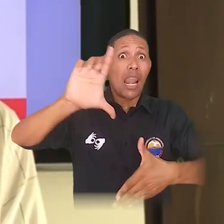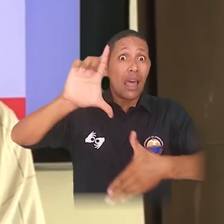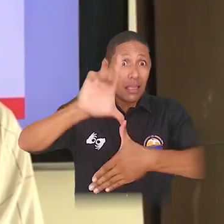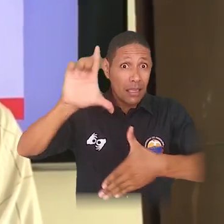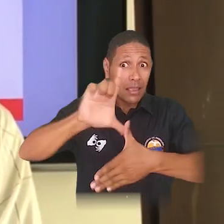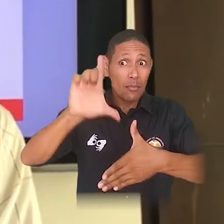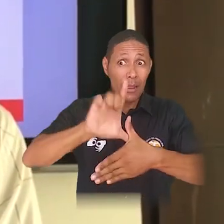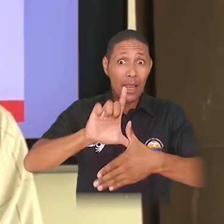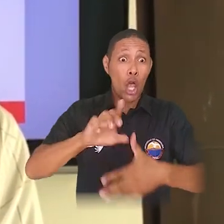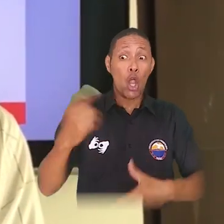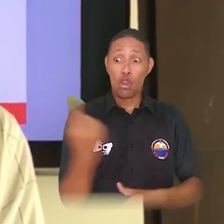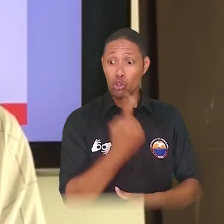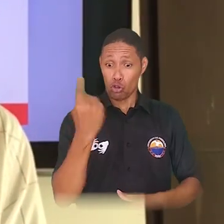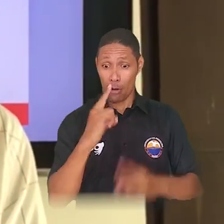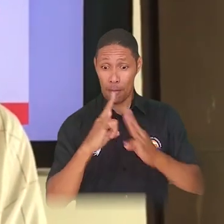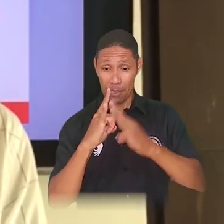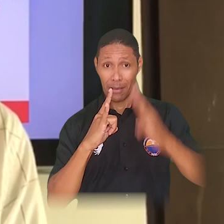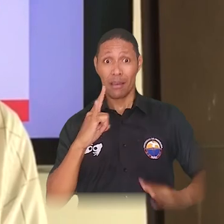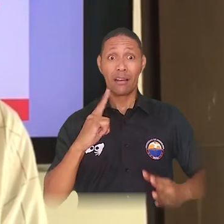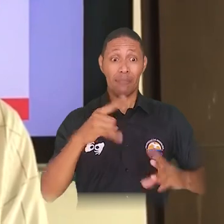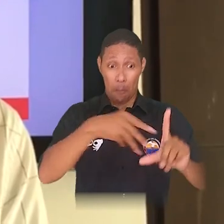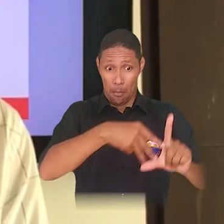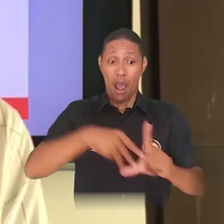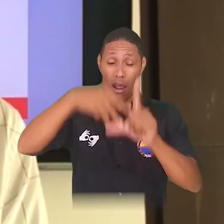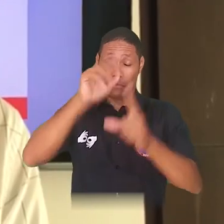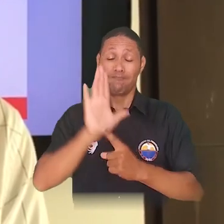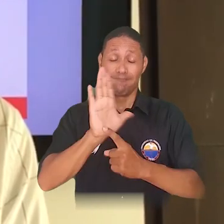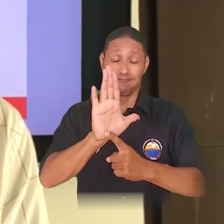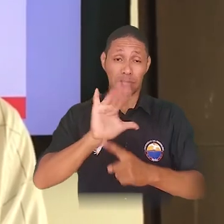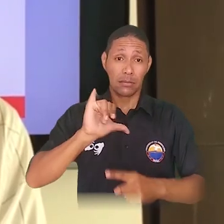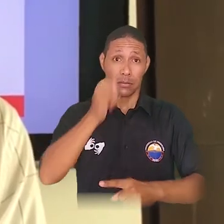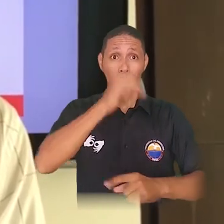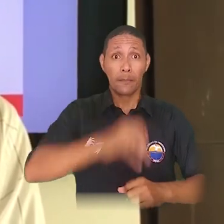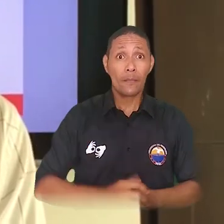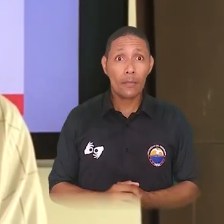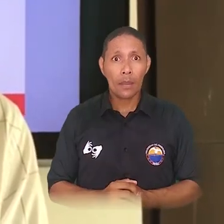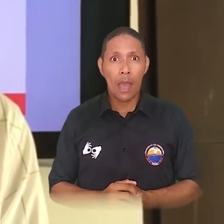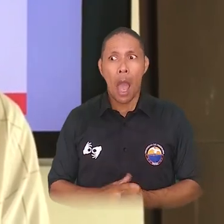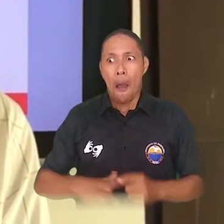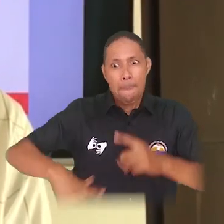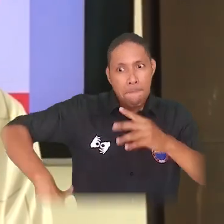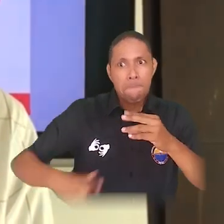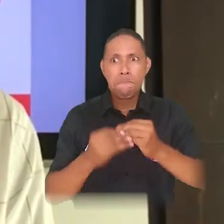en Latinoamérica con un programa de maestría en esta área de la disciplina antropológica.